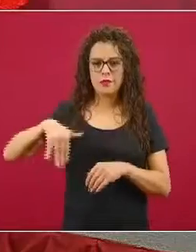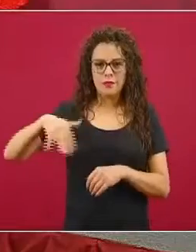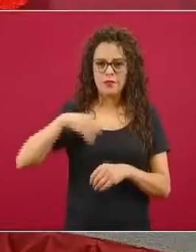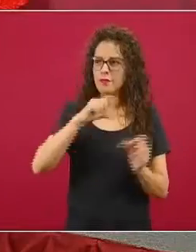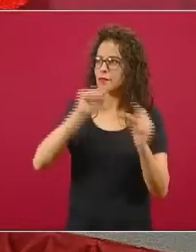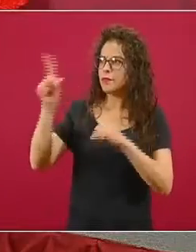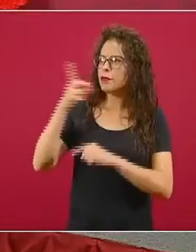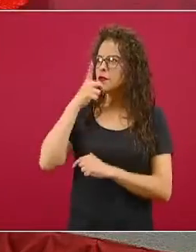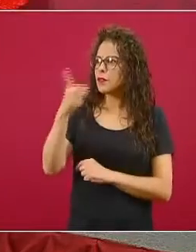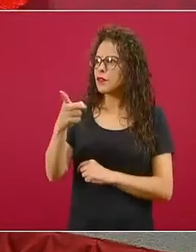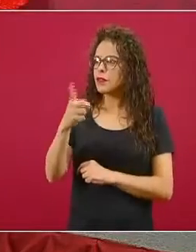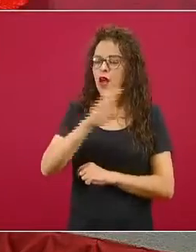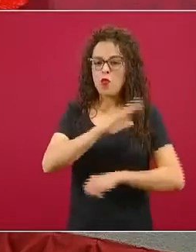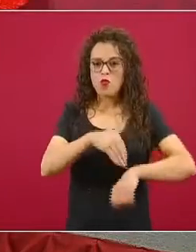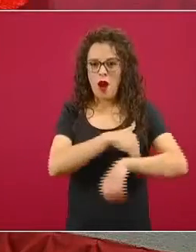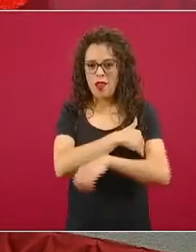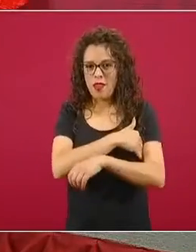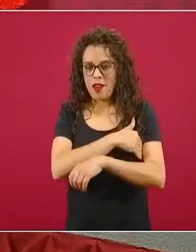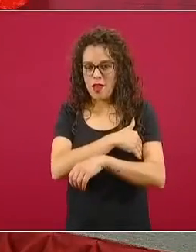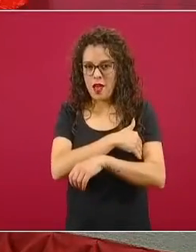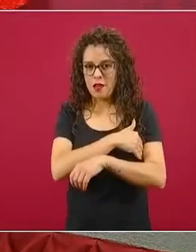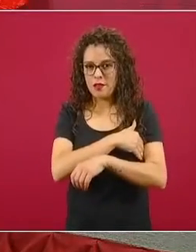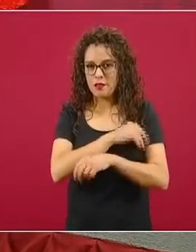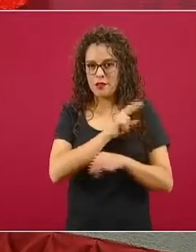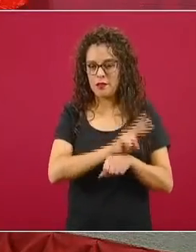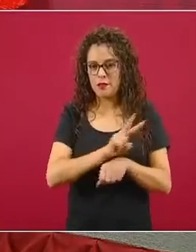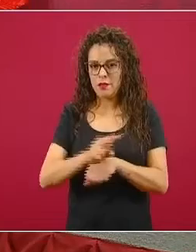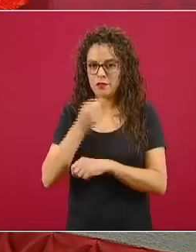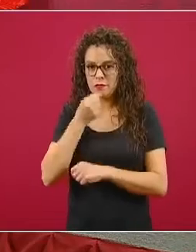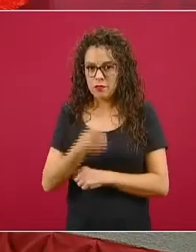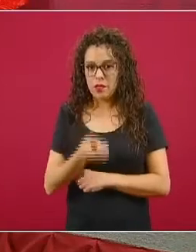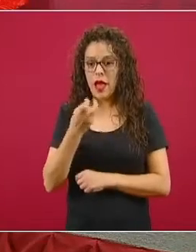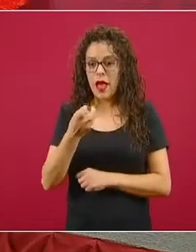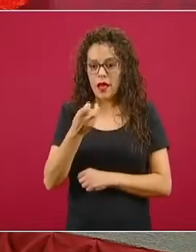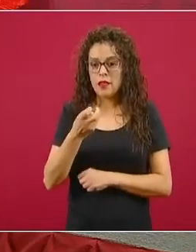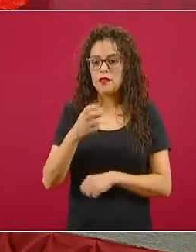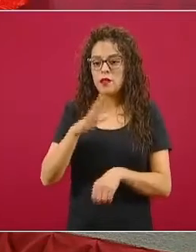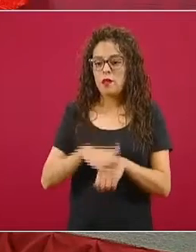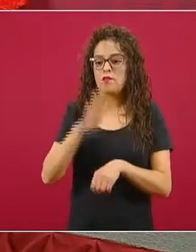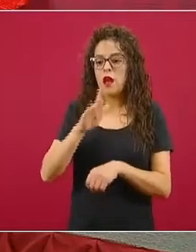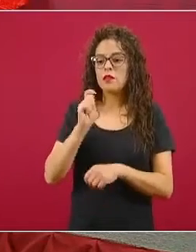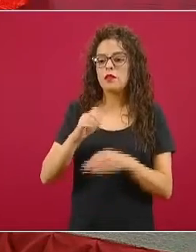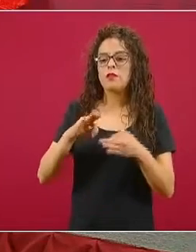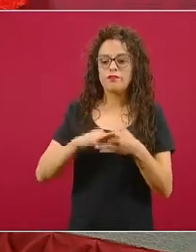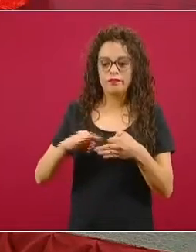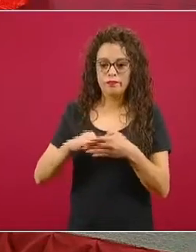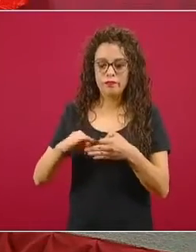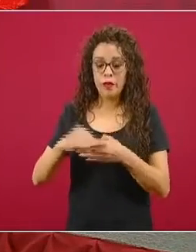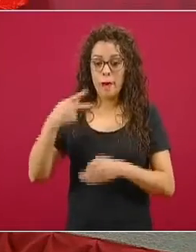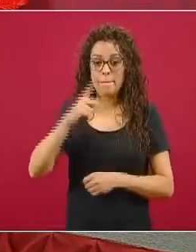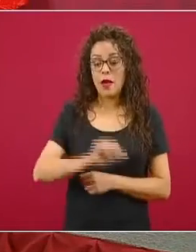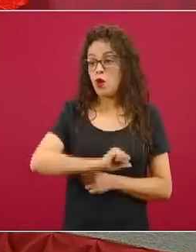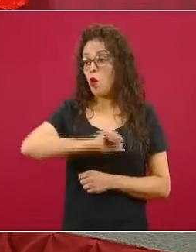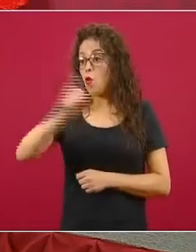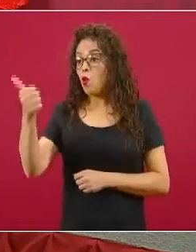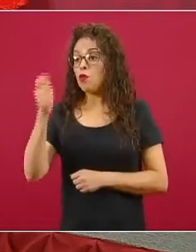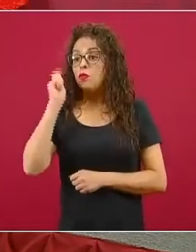parece, guarderías, es como la máxima frecuencia. Cualquier otro tipo de evento que no está en